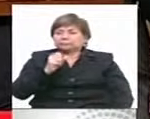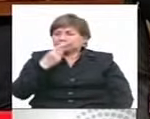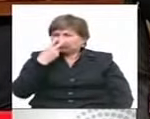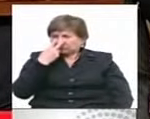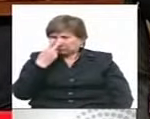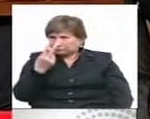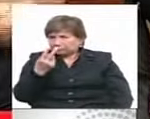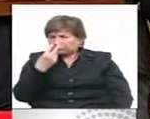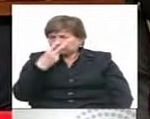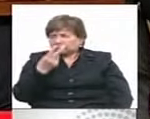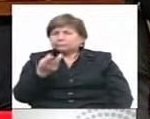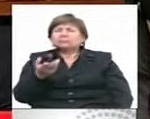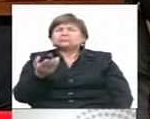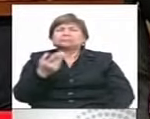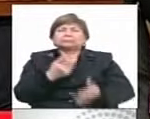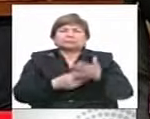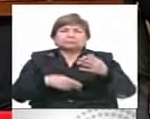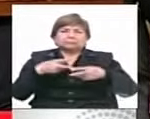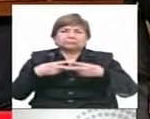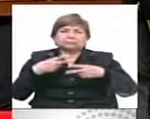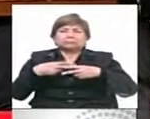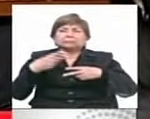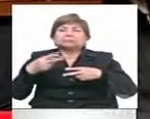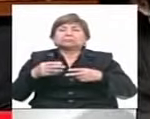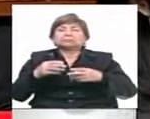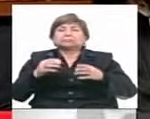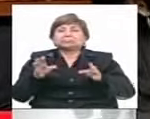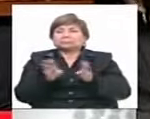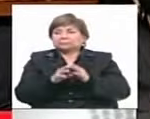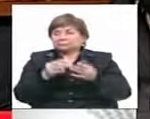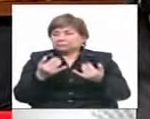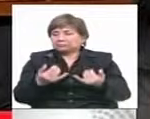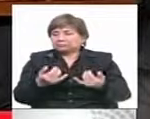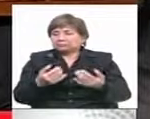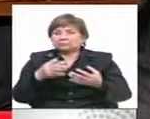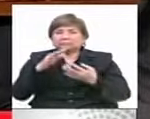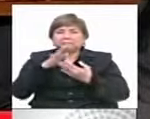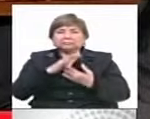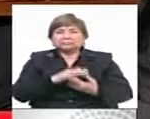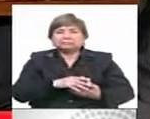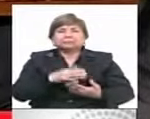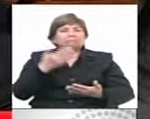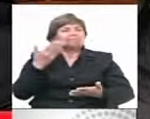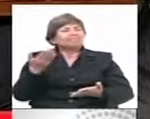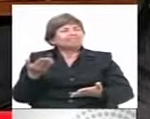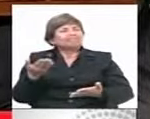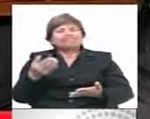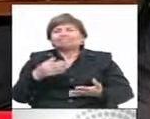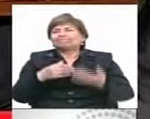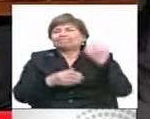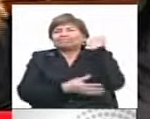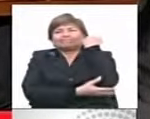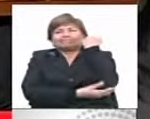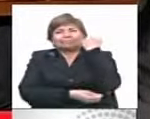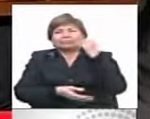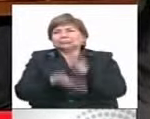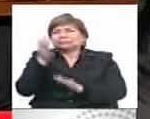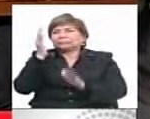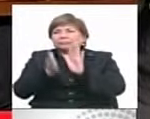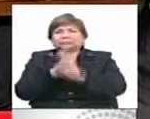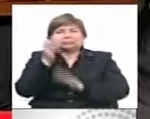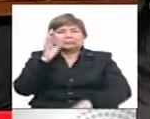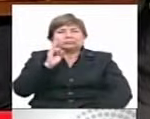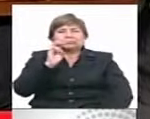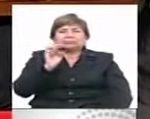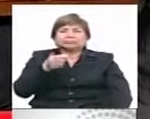los vecinos que hicieron Asambleas Constituyentes. Hoy día se ahogan en la pobreza, si no, no hubieran migrado más de 6 millones